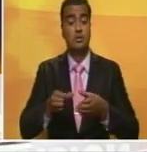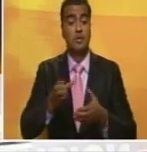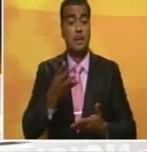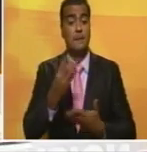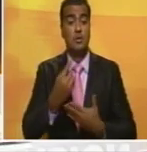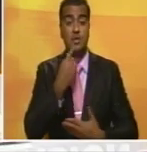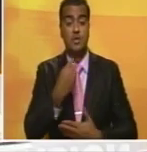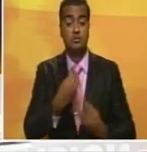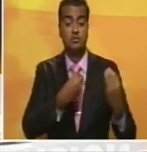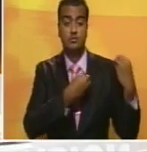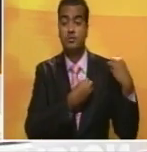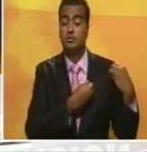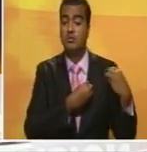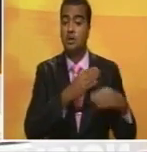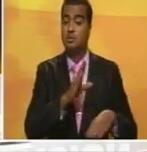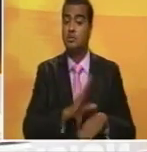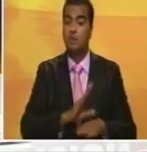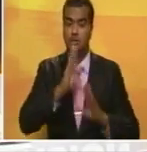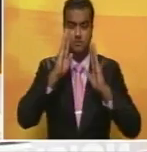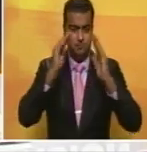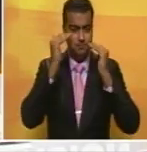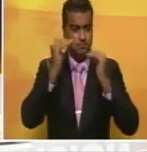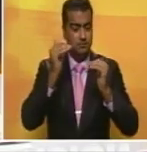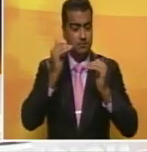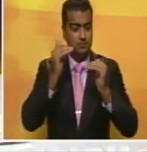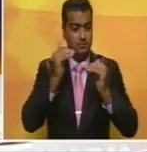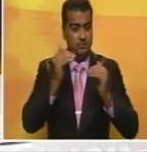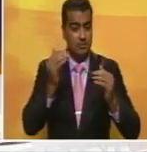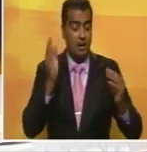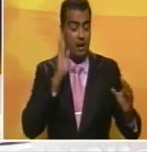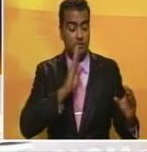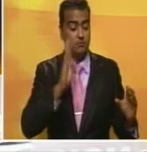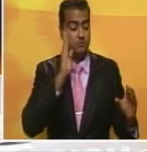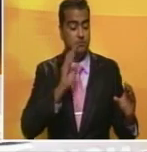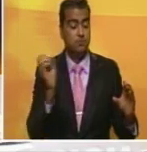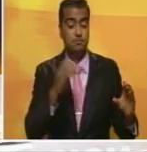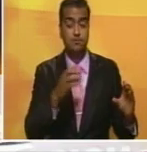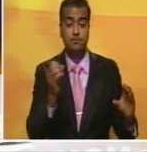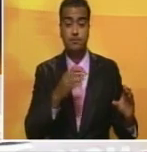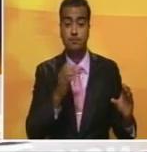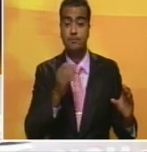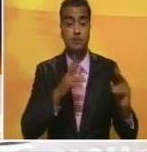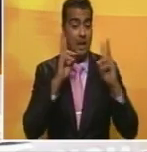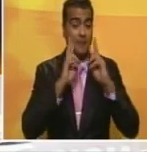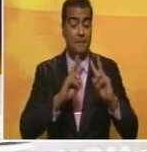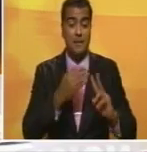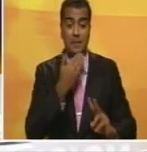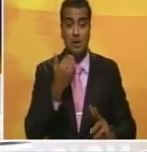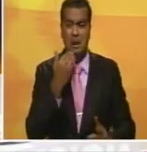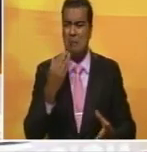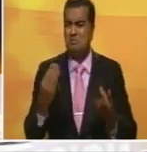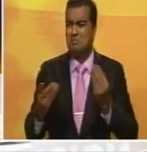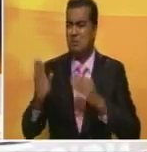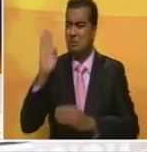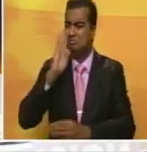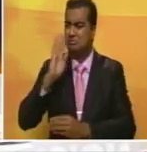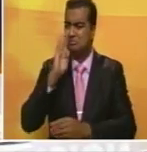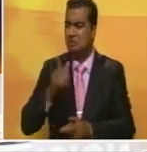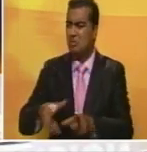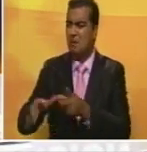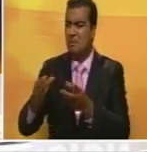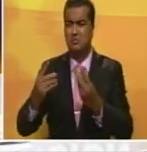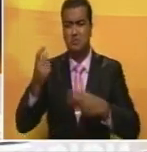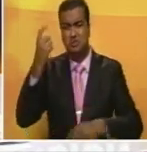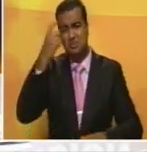Maturín, pidió a las autoridades de la ciudad abocarse a la recolección de basura. Denunció que la entidad se encuentra repleta de desechos que llevan